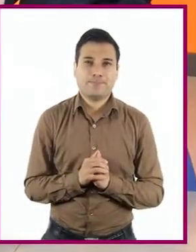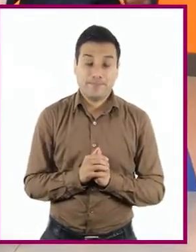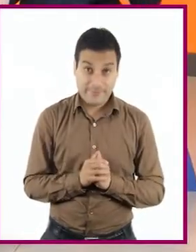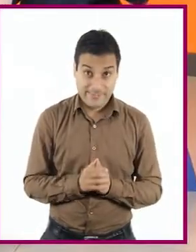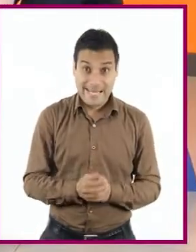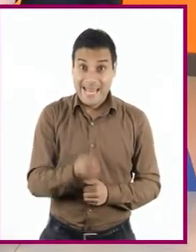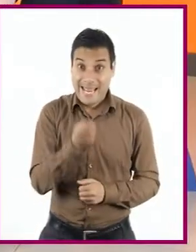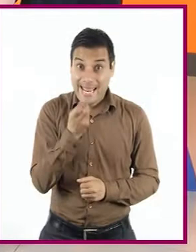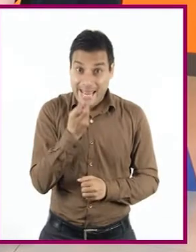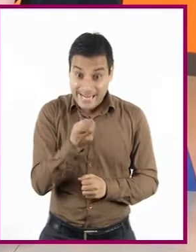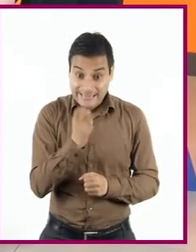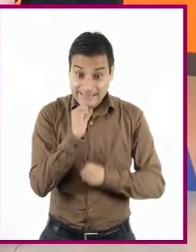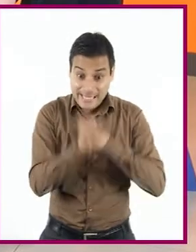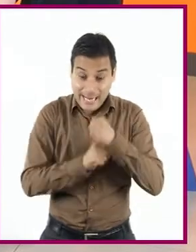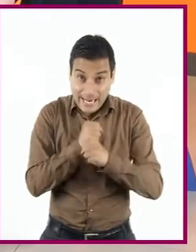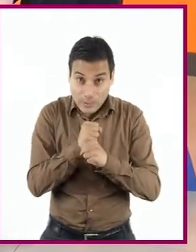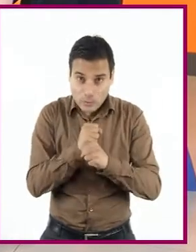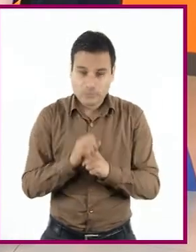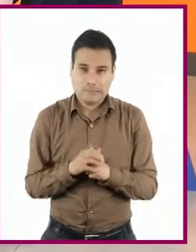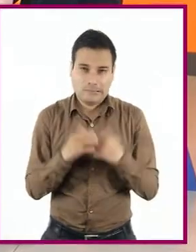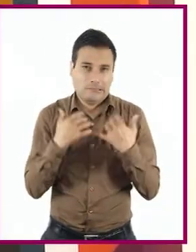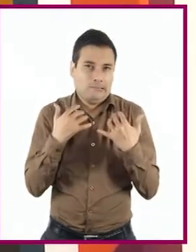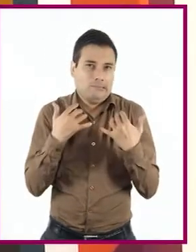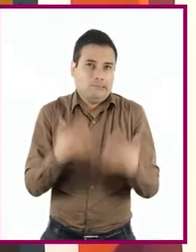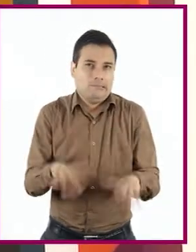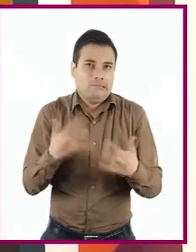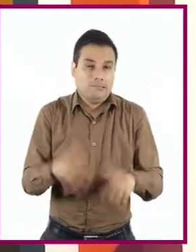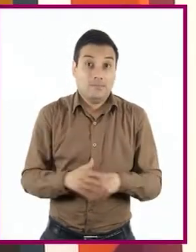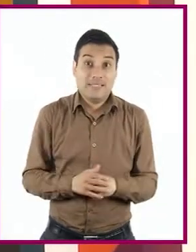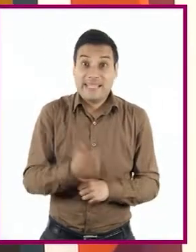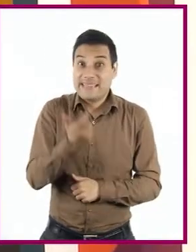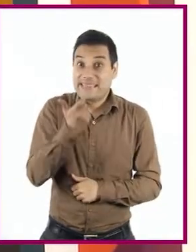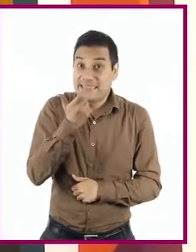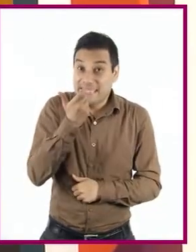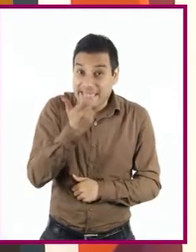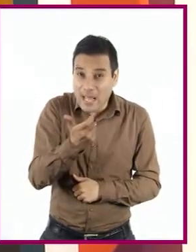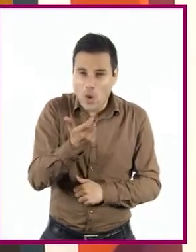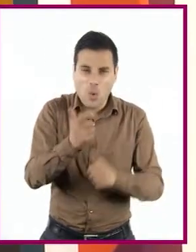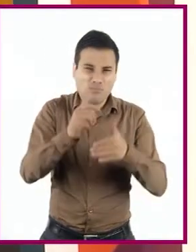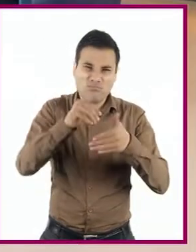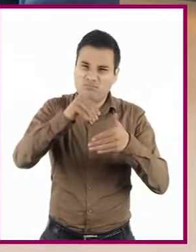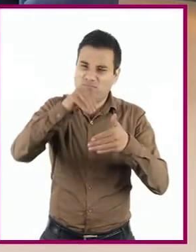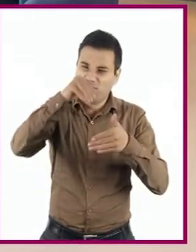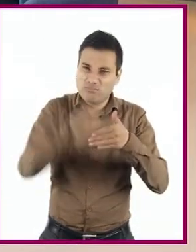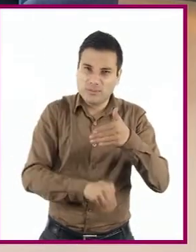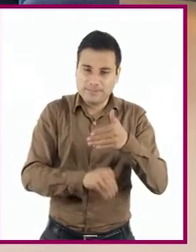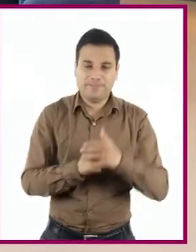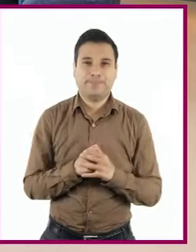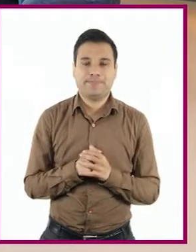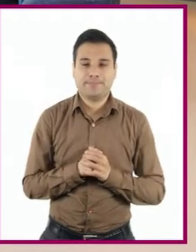año fue denominado como el año en que la economía tocó fondo.